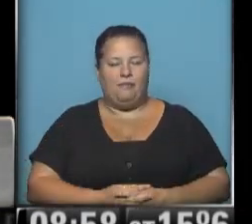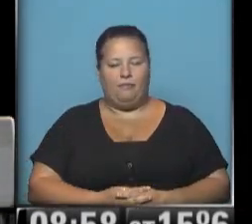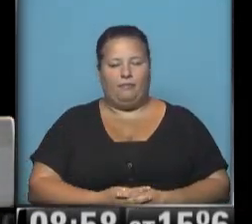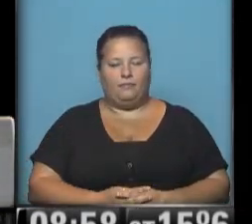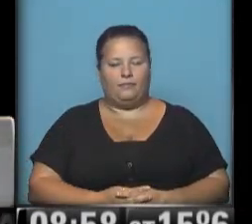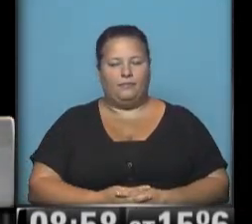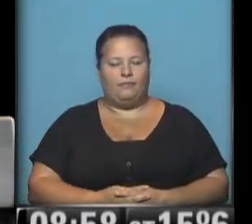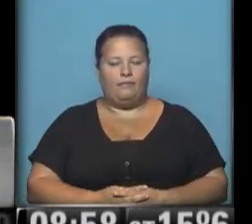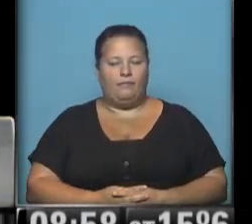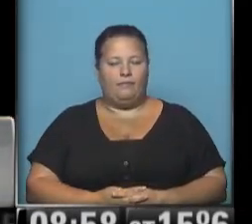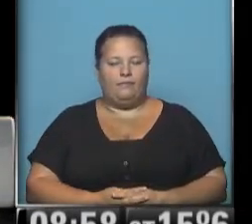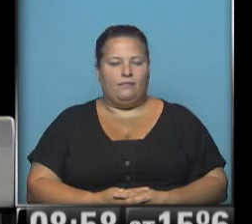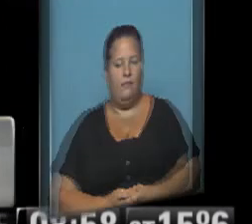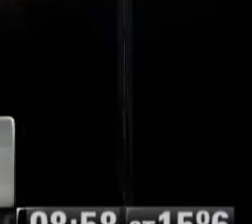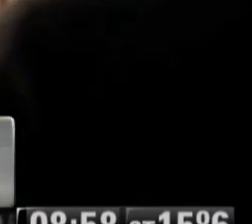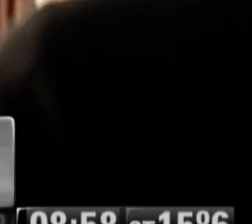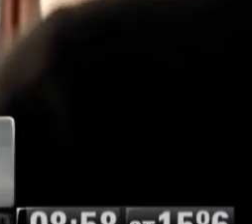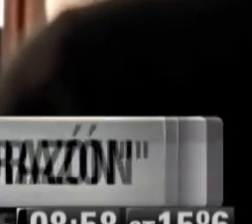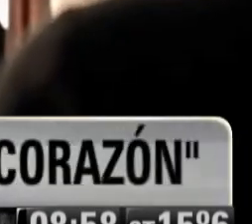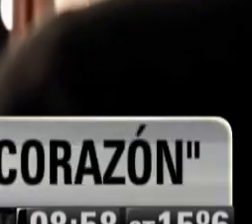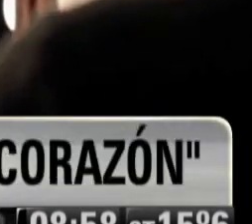Conocerte fue un disparo al